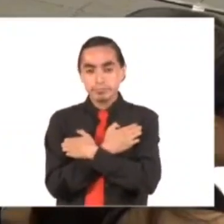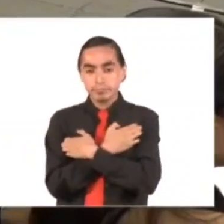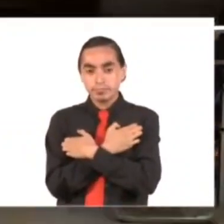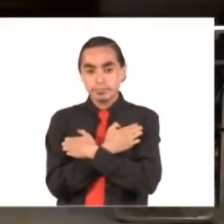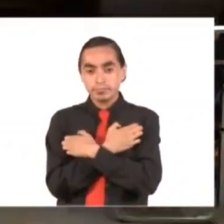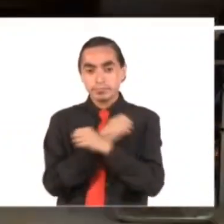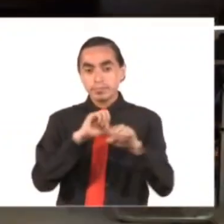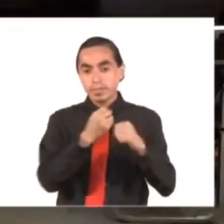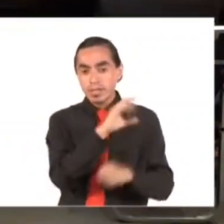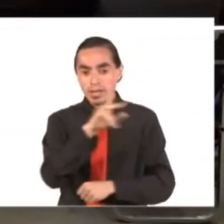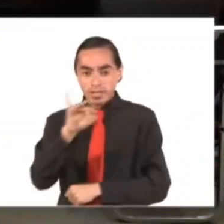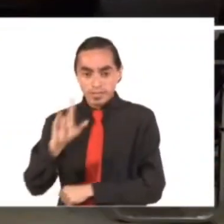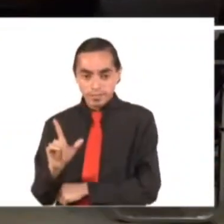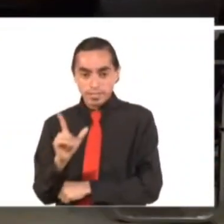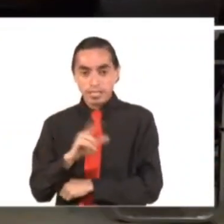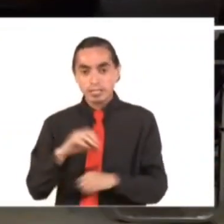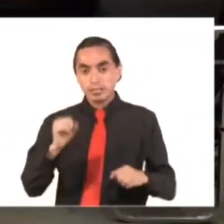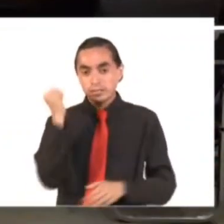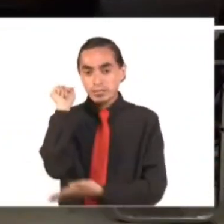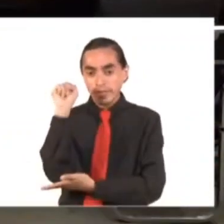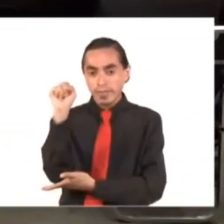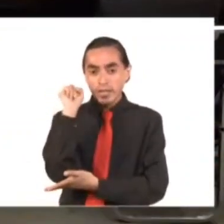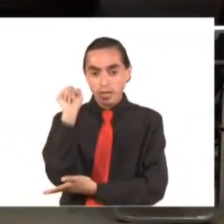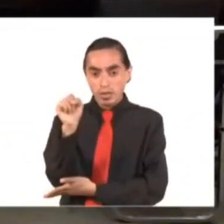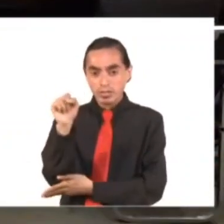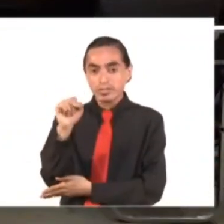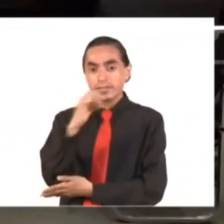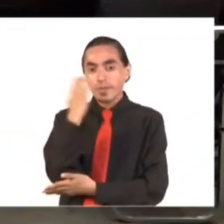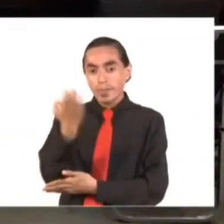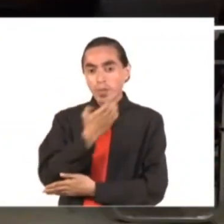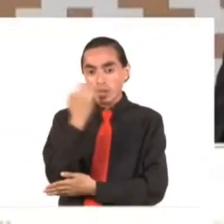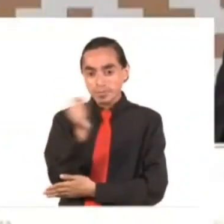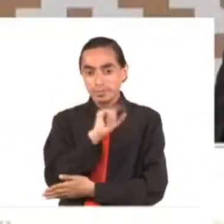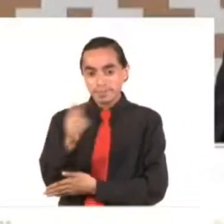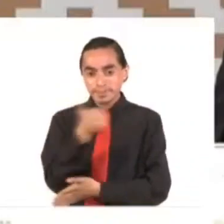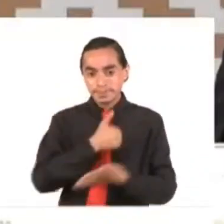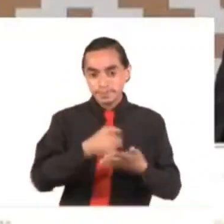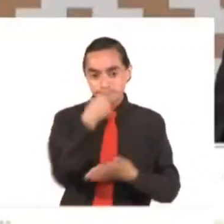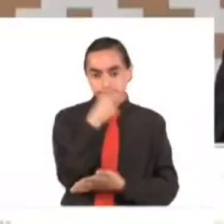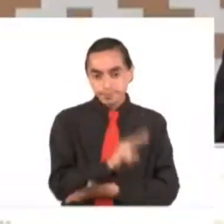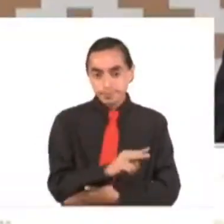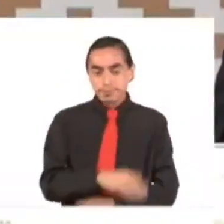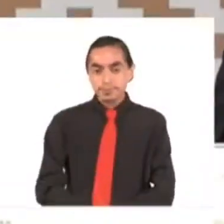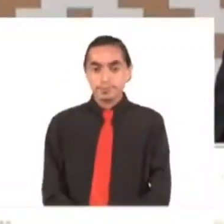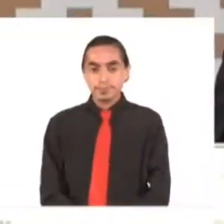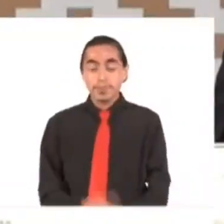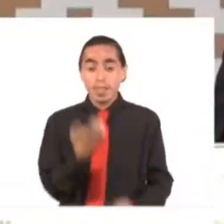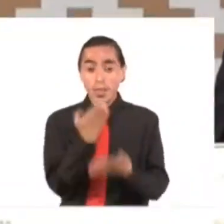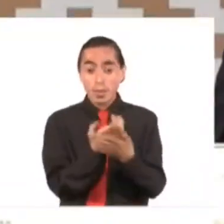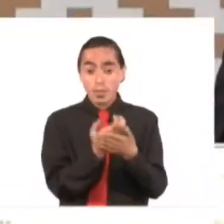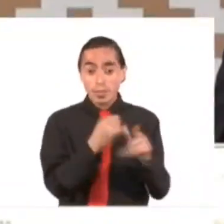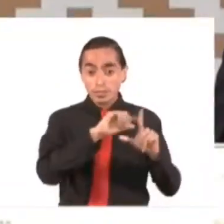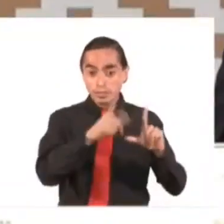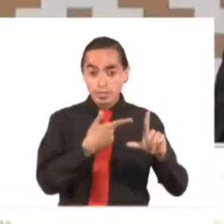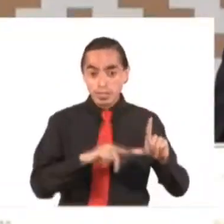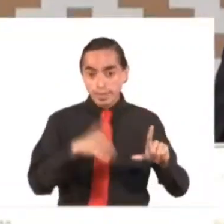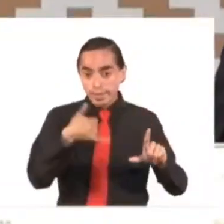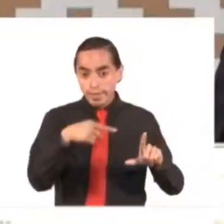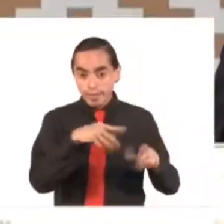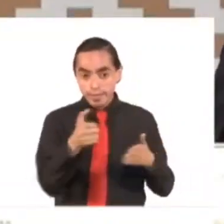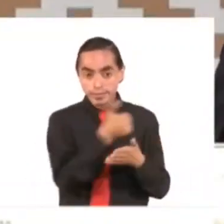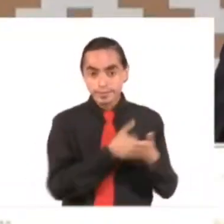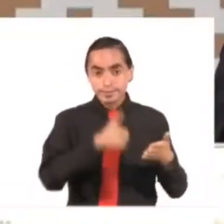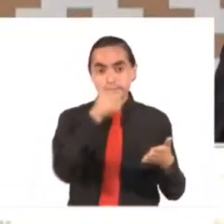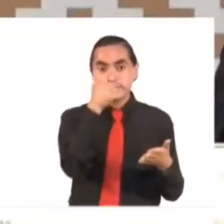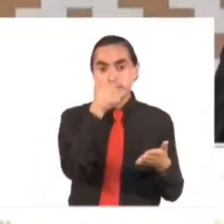civil, sindicatos y colegios de profesionistas de la Ciudad de México. La economía del país y de la ciudad se encuentra en